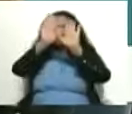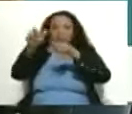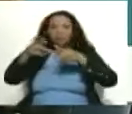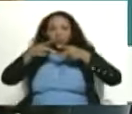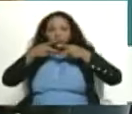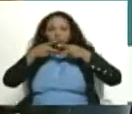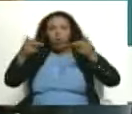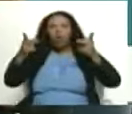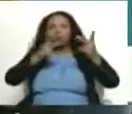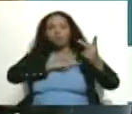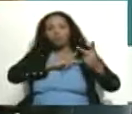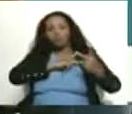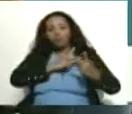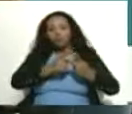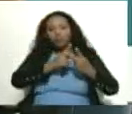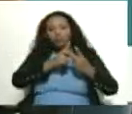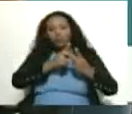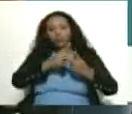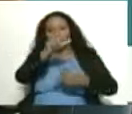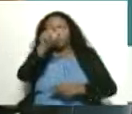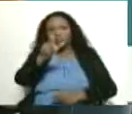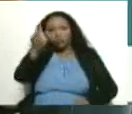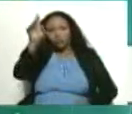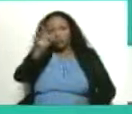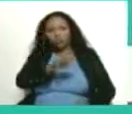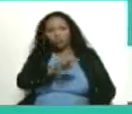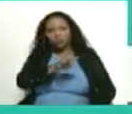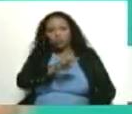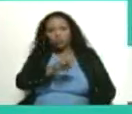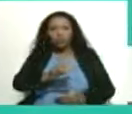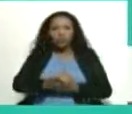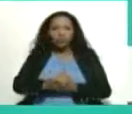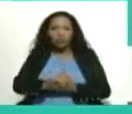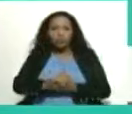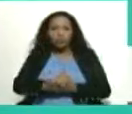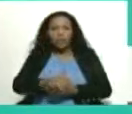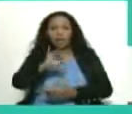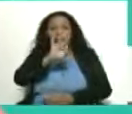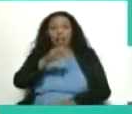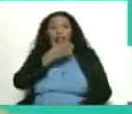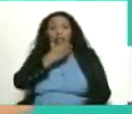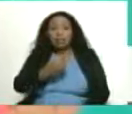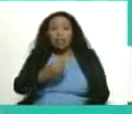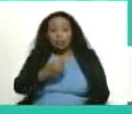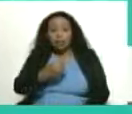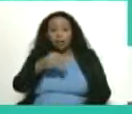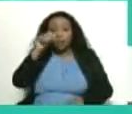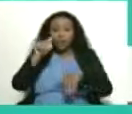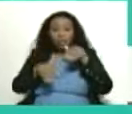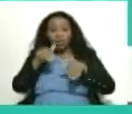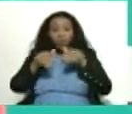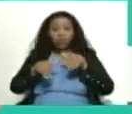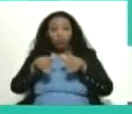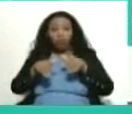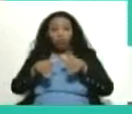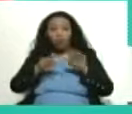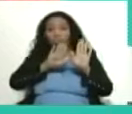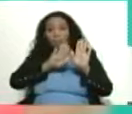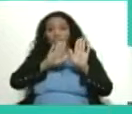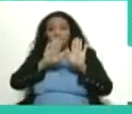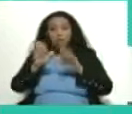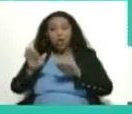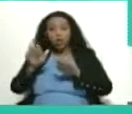públicamente su voluntad de apoyar este referéndum consultivo del 3 de diciembre y que con su voto, su apoyo y sobre